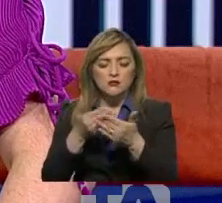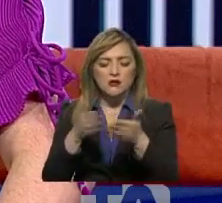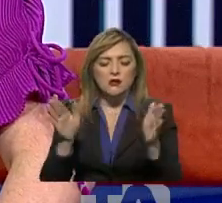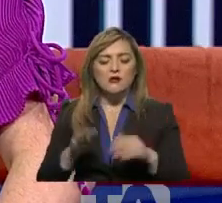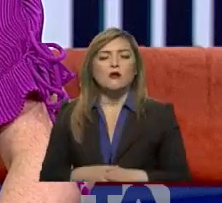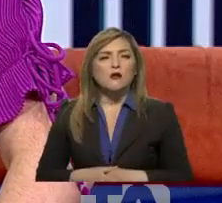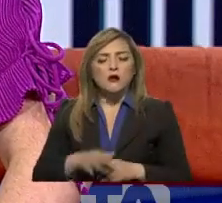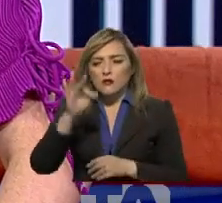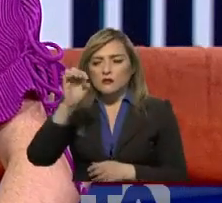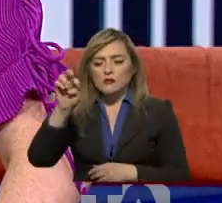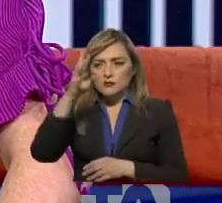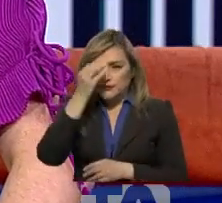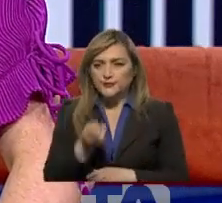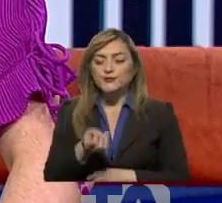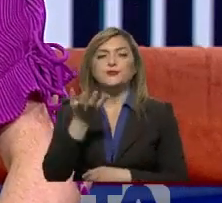detalles. Adelante, Fer. Buenos días.